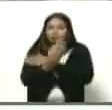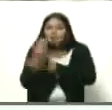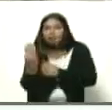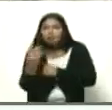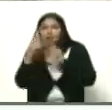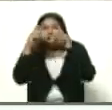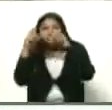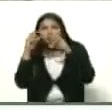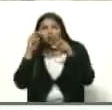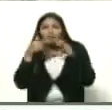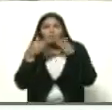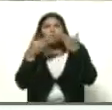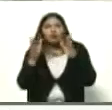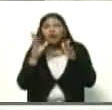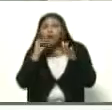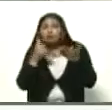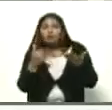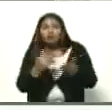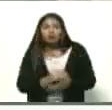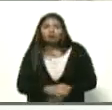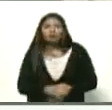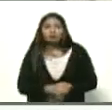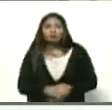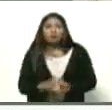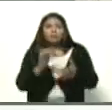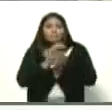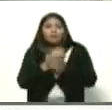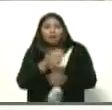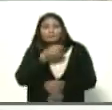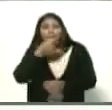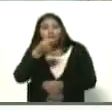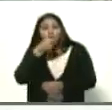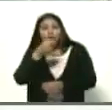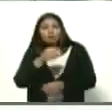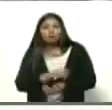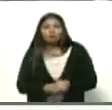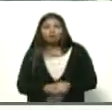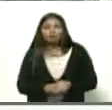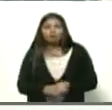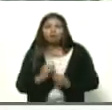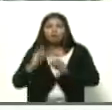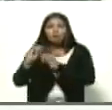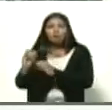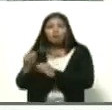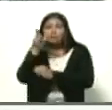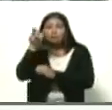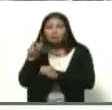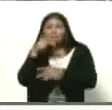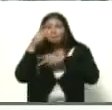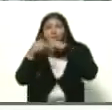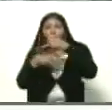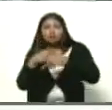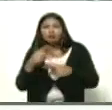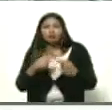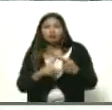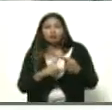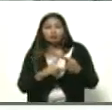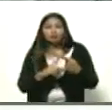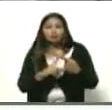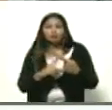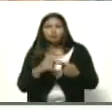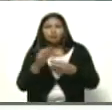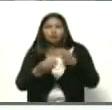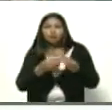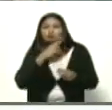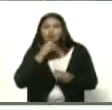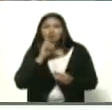fotos mías que no están publicadas por allí, de los colegas periodistas, inclusive los mismos actores políticos, como el